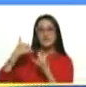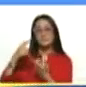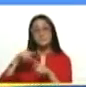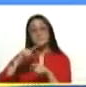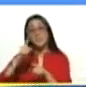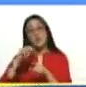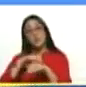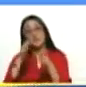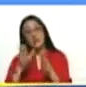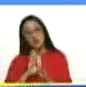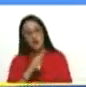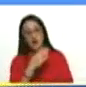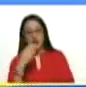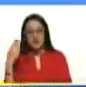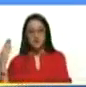Caribe.